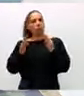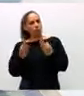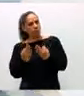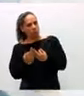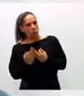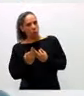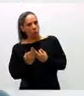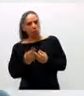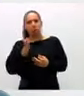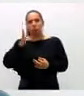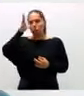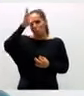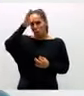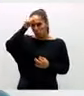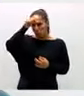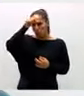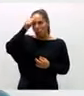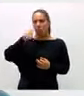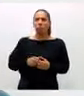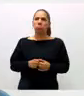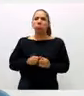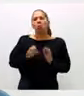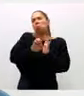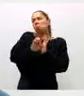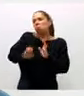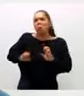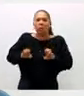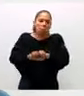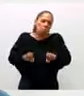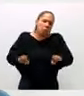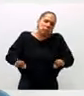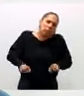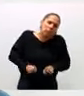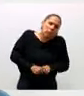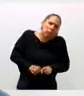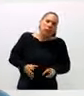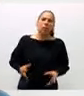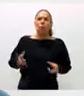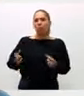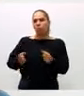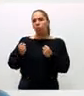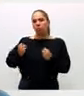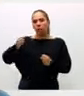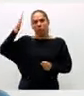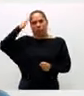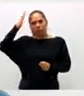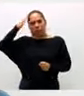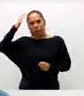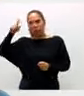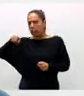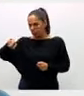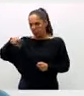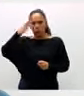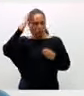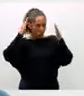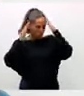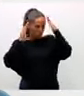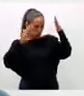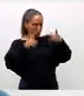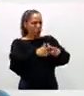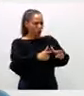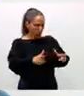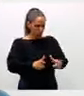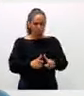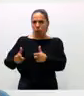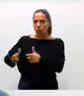que tomaron es hacer equipo, sumar fuerzas, compartir el liderazgo en actividades grupales y